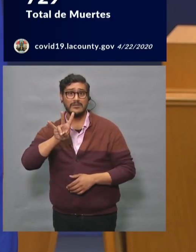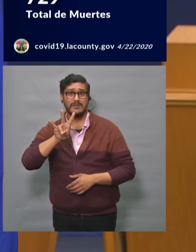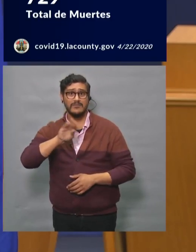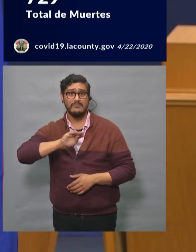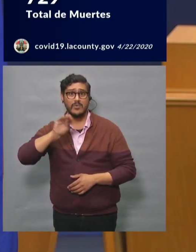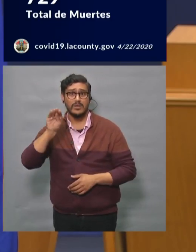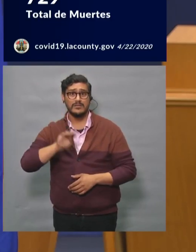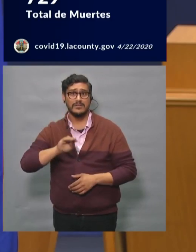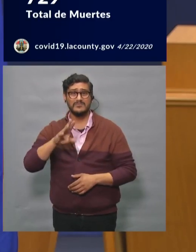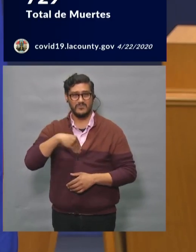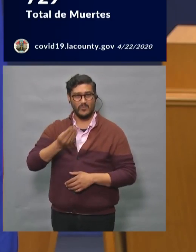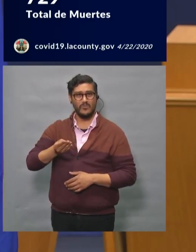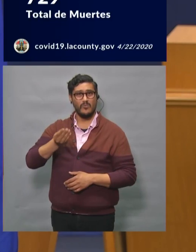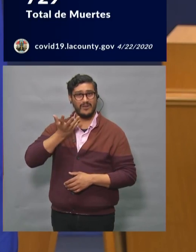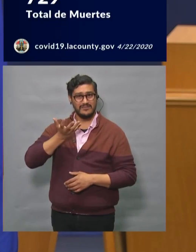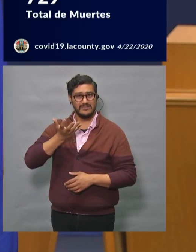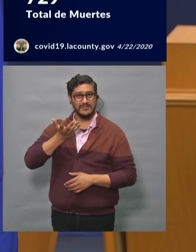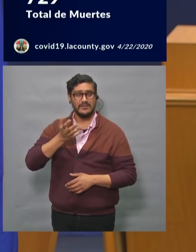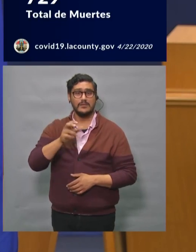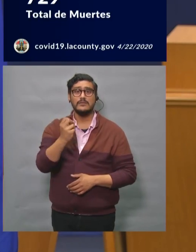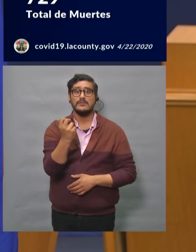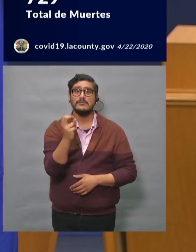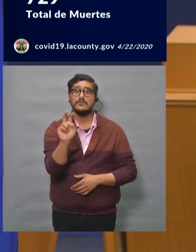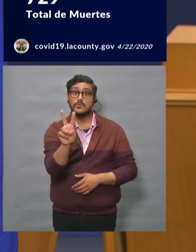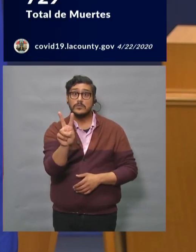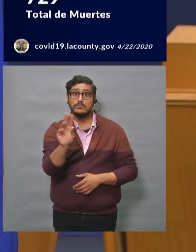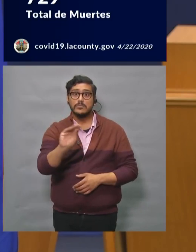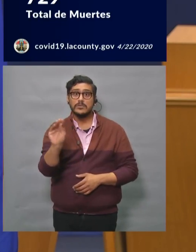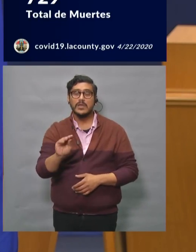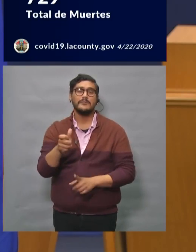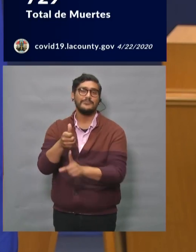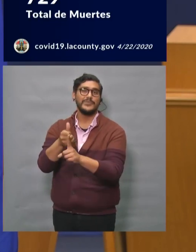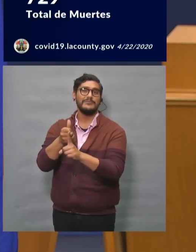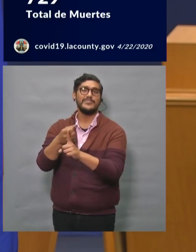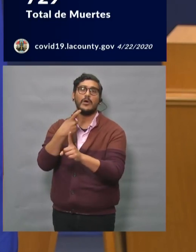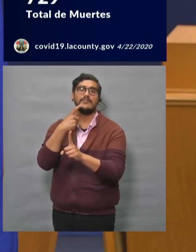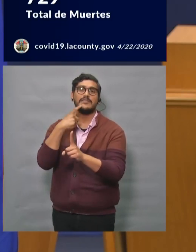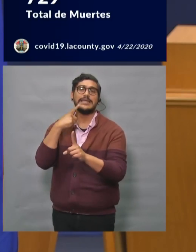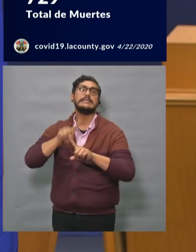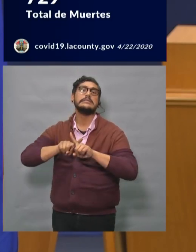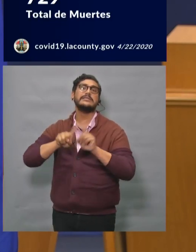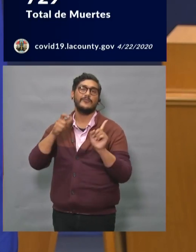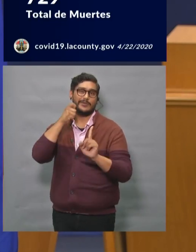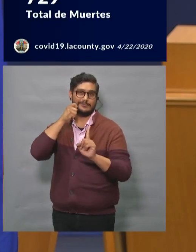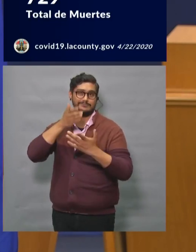27% son blancas y el 2% se identifica como otra raza etnia.